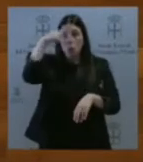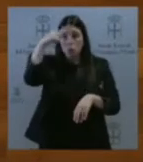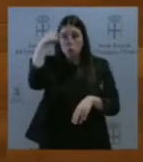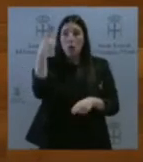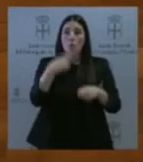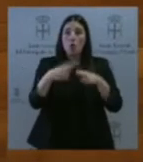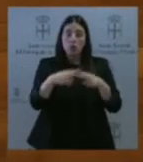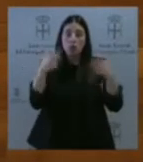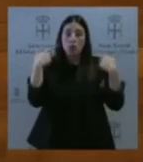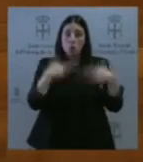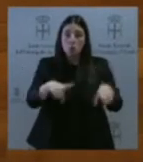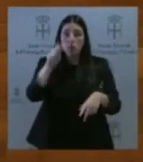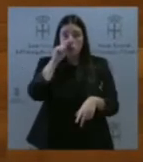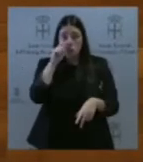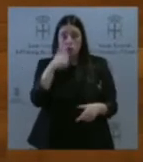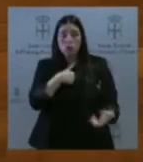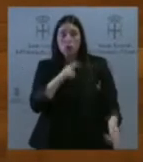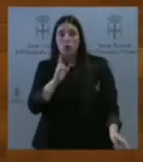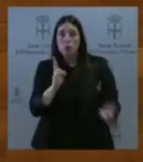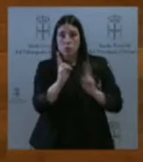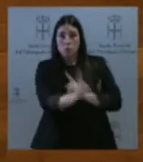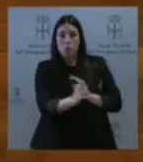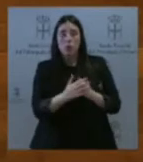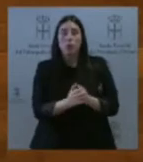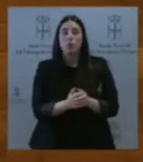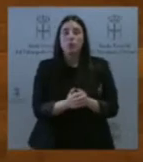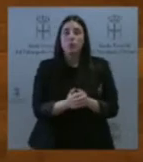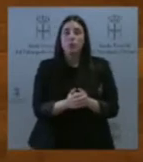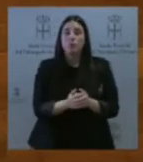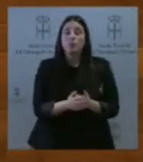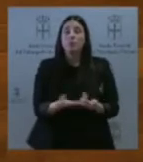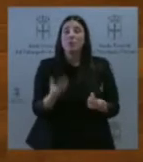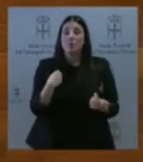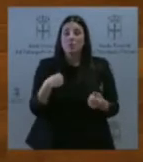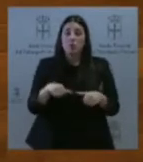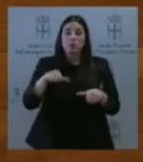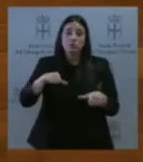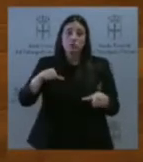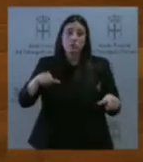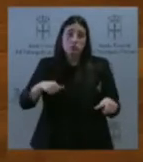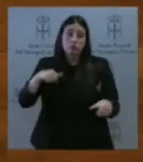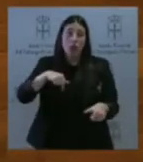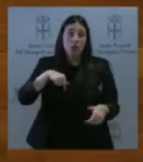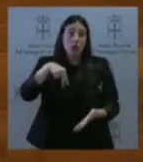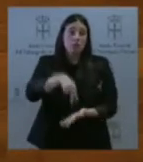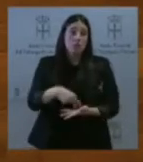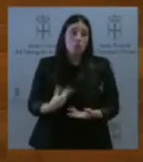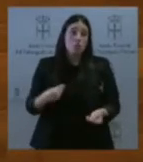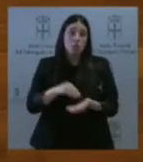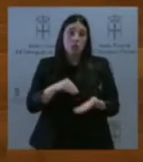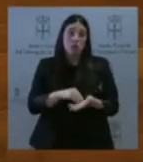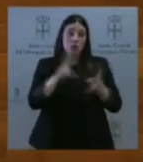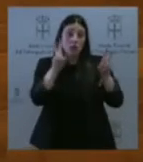interpelación. Y como ya manifesté en anteriores ocasiones en esta Cámara que abordemos el tema, comparto, cómo no, la